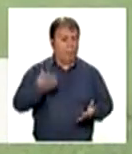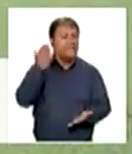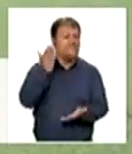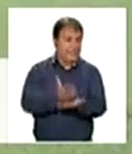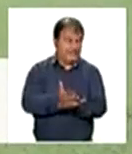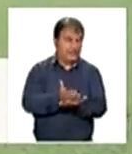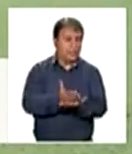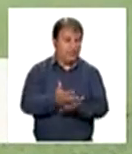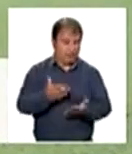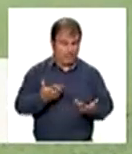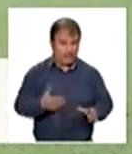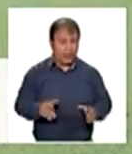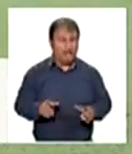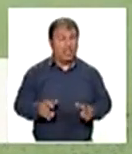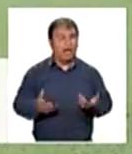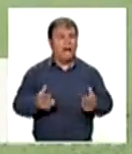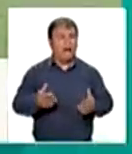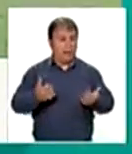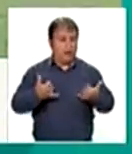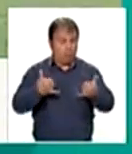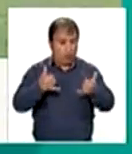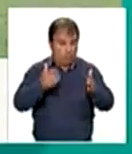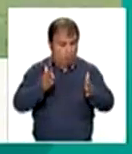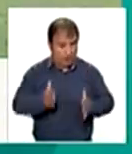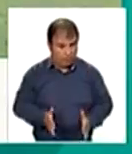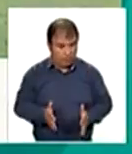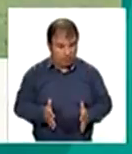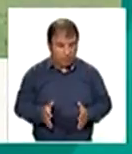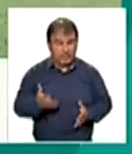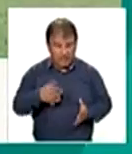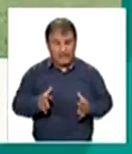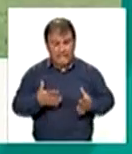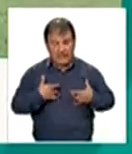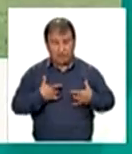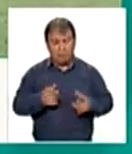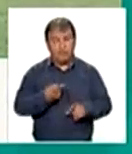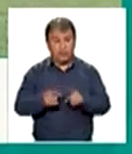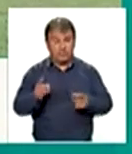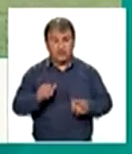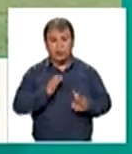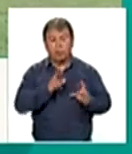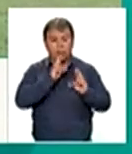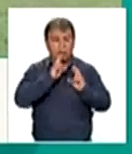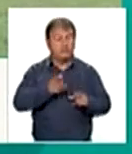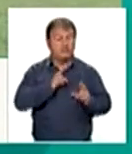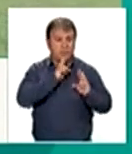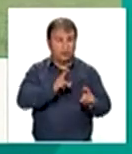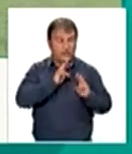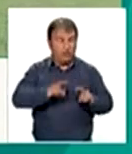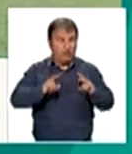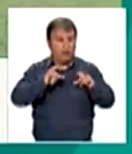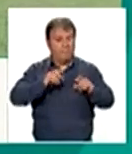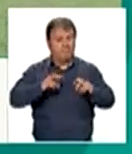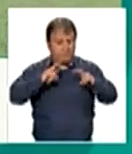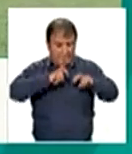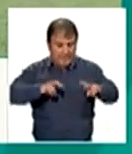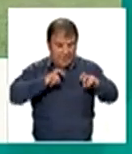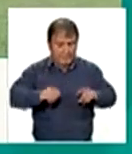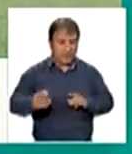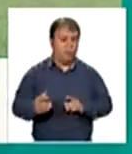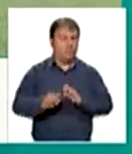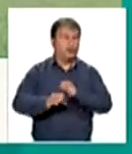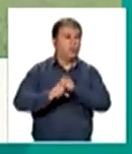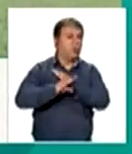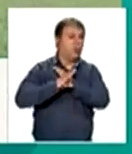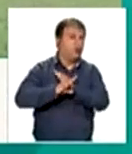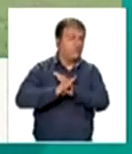una sanción al deportista implicado. Por lo tanto, sigue siendo un resultado analítico adverso del cual se